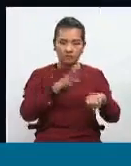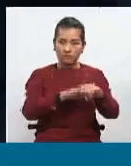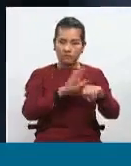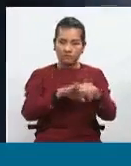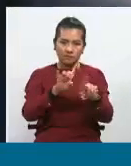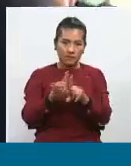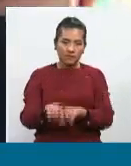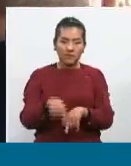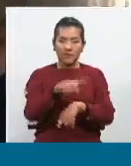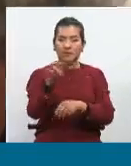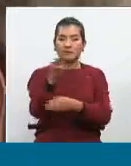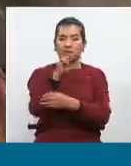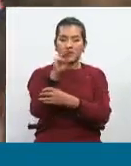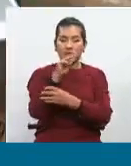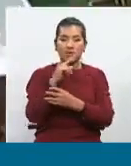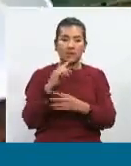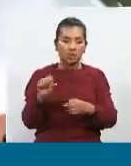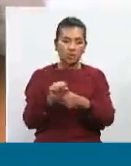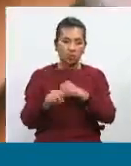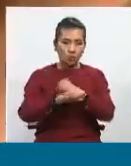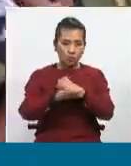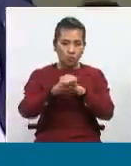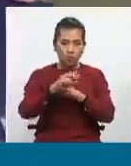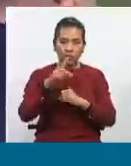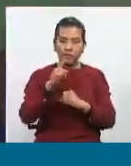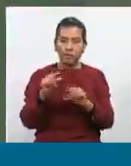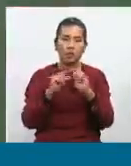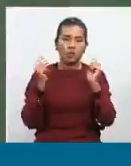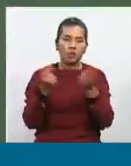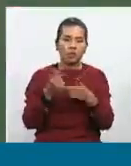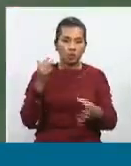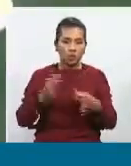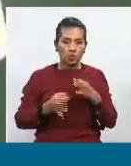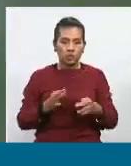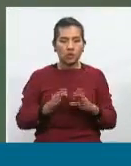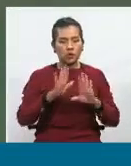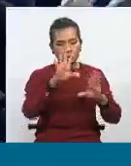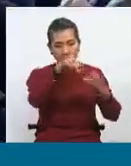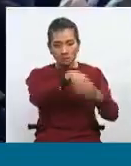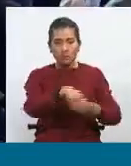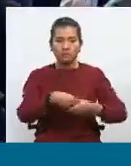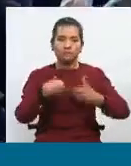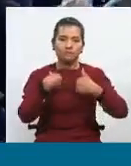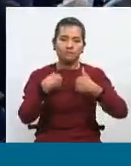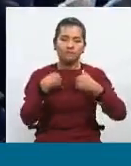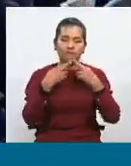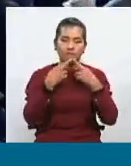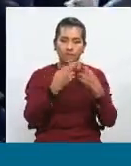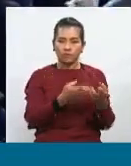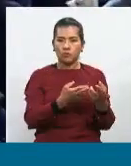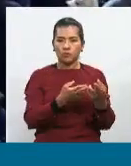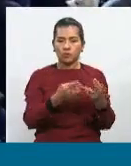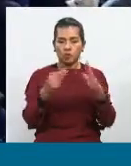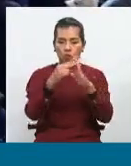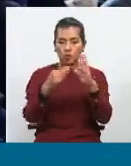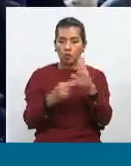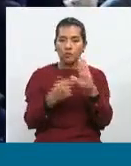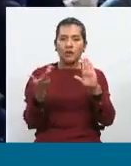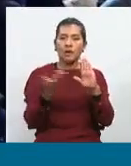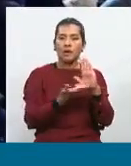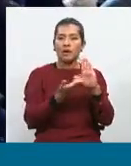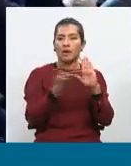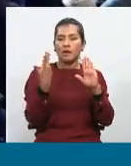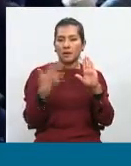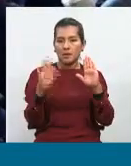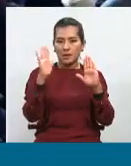el Ministerio Público y el órgano judicial tienen la respuesta. Las normas están ahí. Un proceso penal no